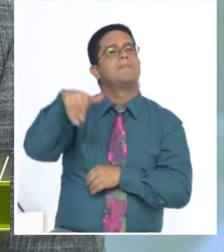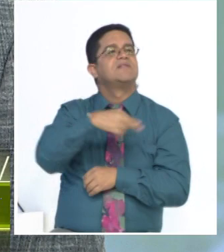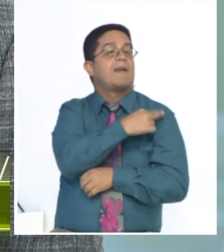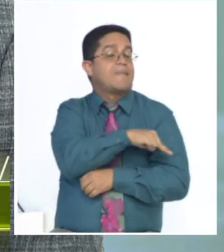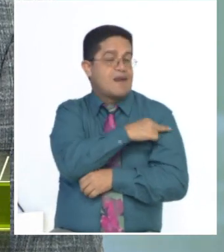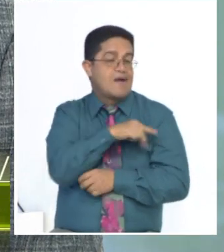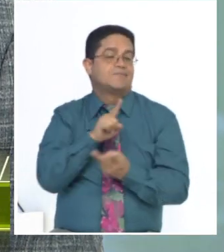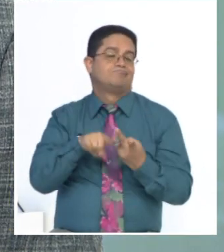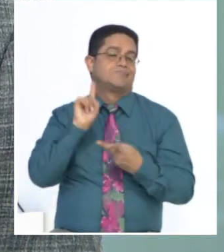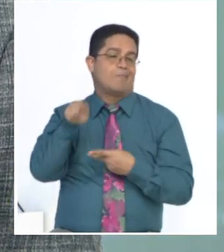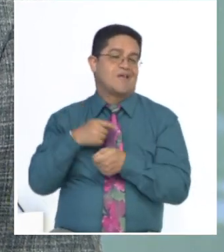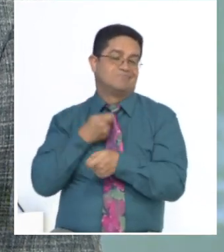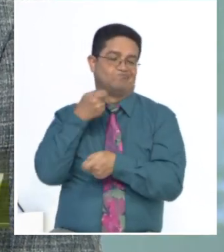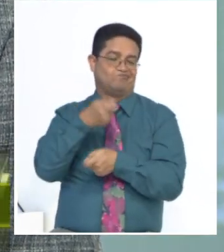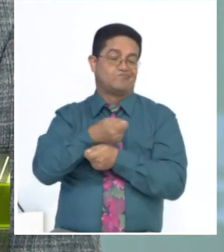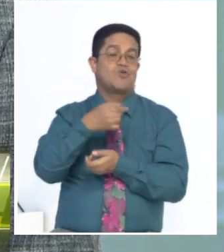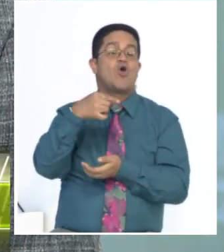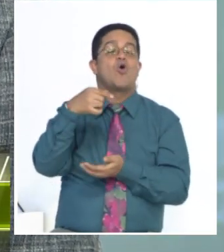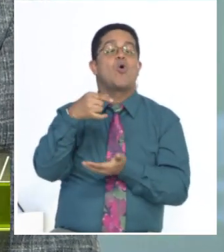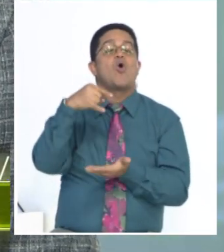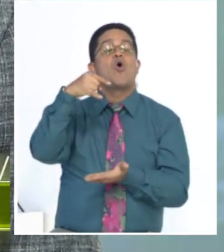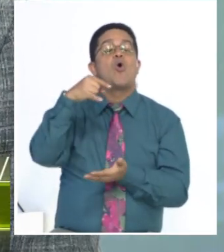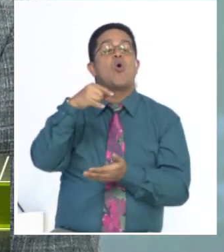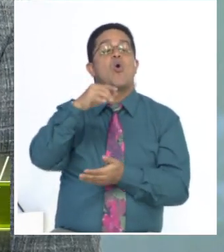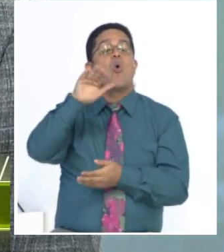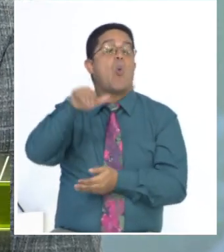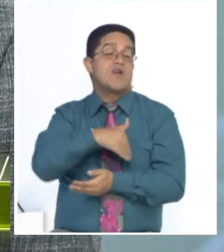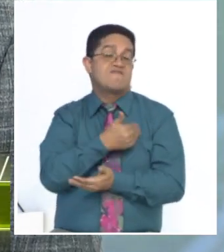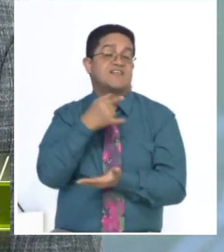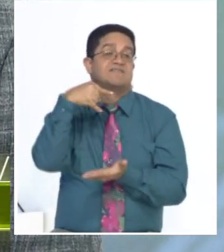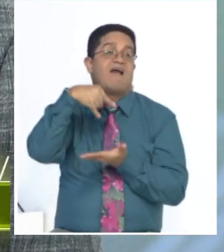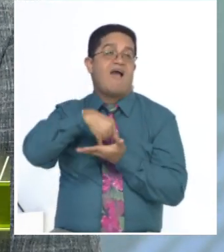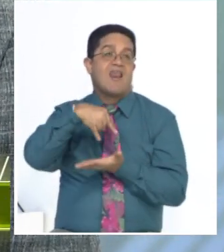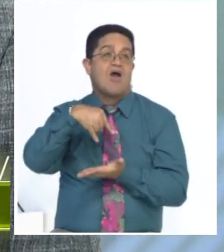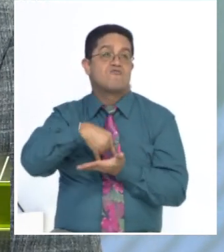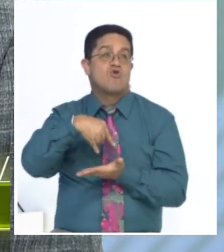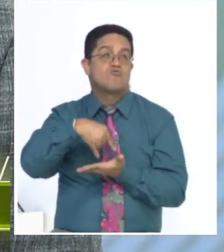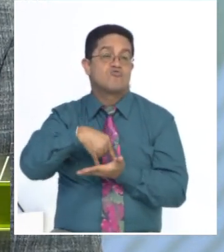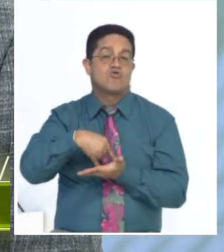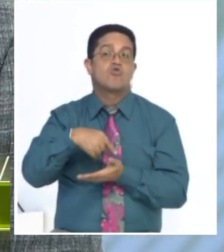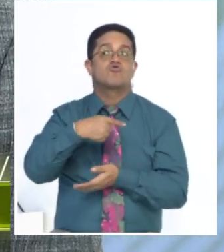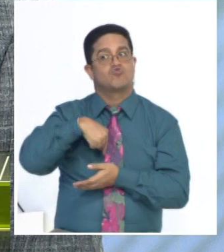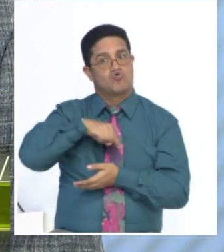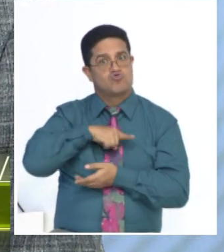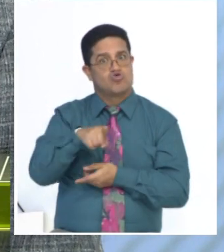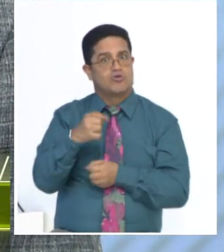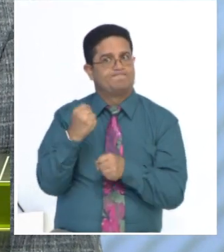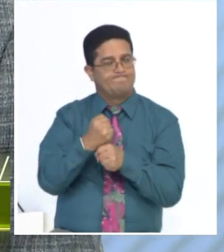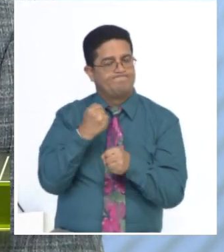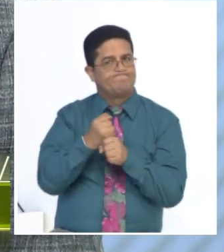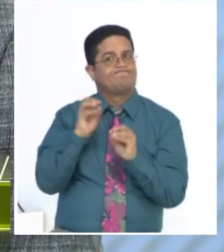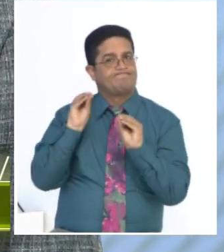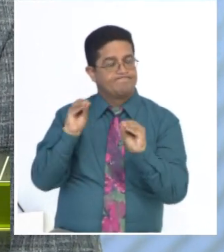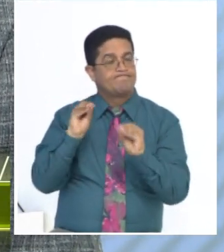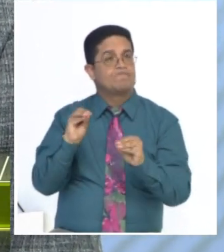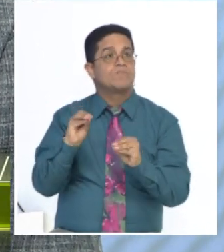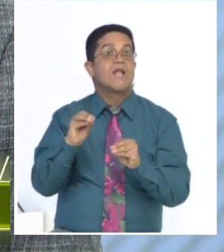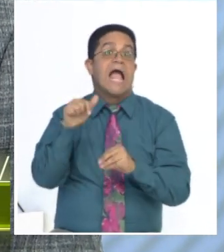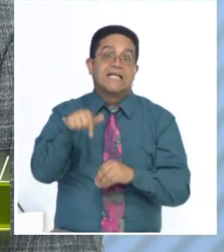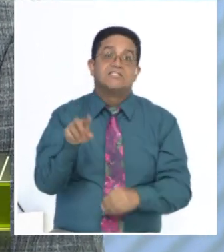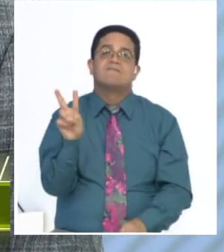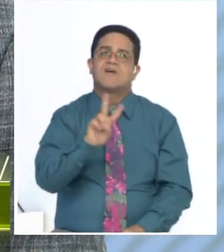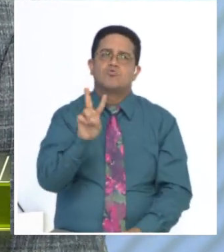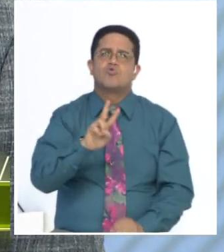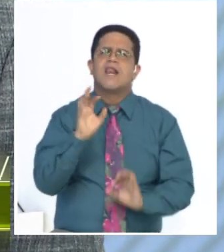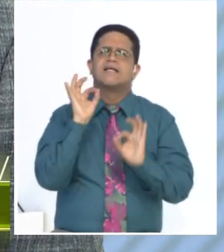Carabobo, con los posgrados que fuimos parte y formamos parte de ellos activamente. Podemos decir que en Venezuela siempre